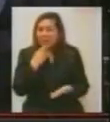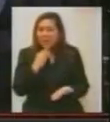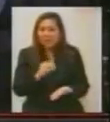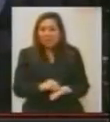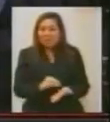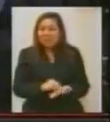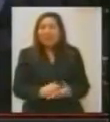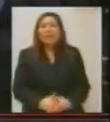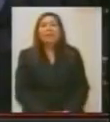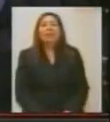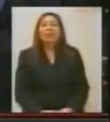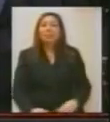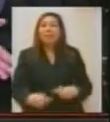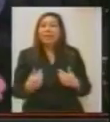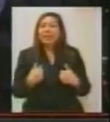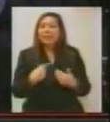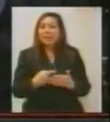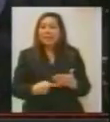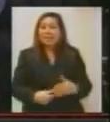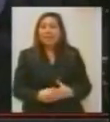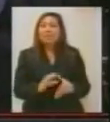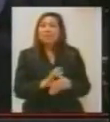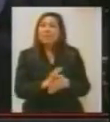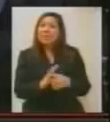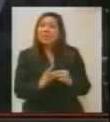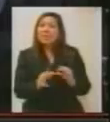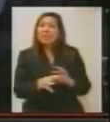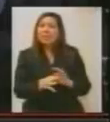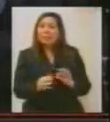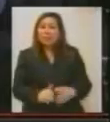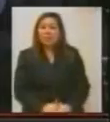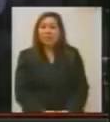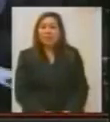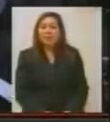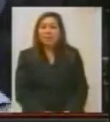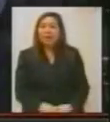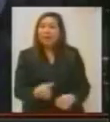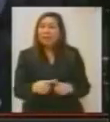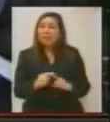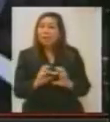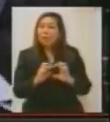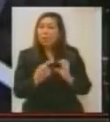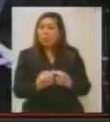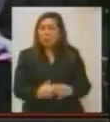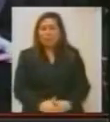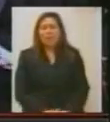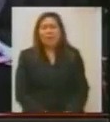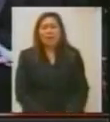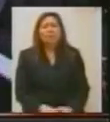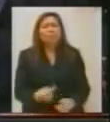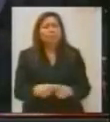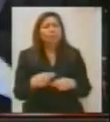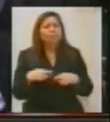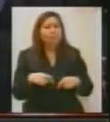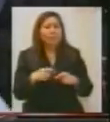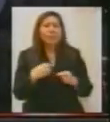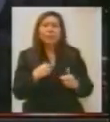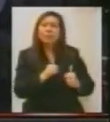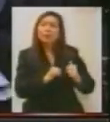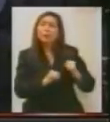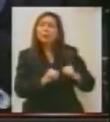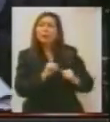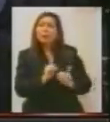cierto?, parte de los discursos que tenemos. En la historia han habido procesos, varias de las bancadas han, varios de los partidos han